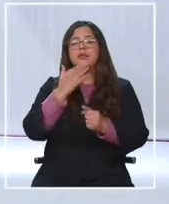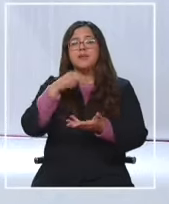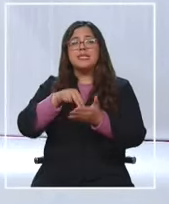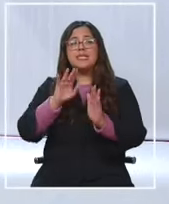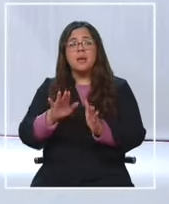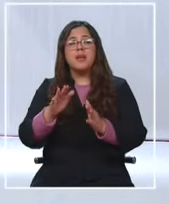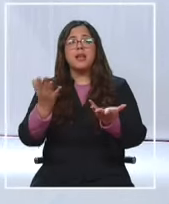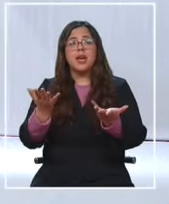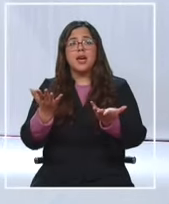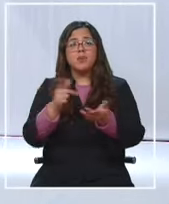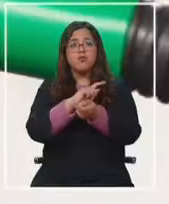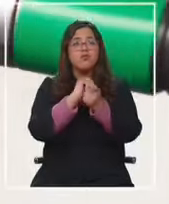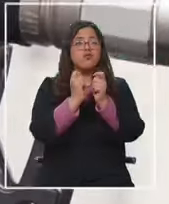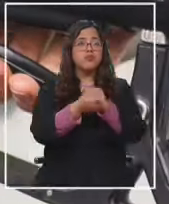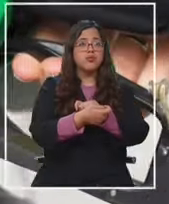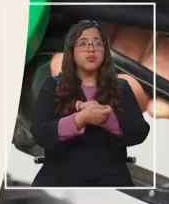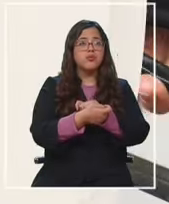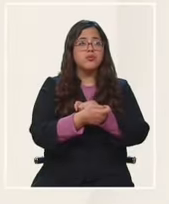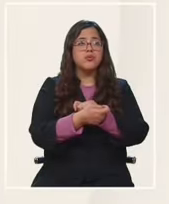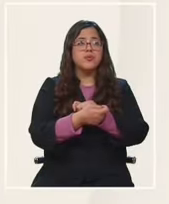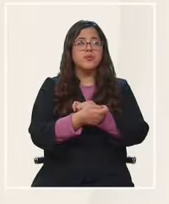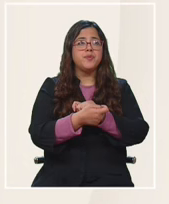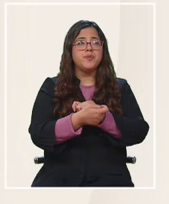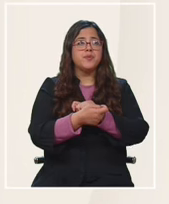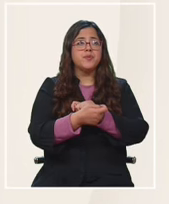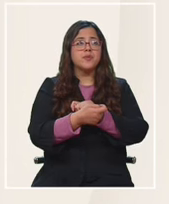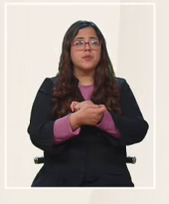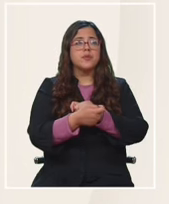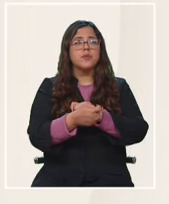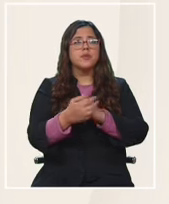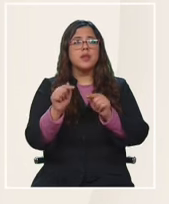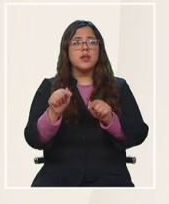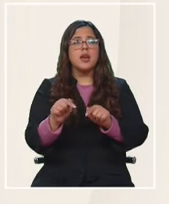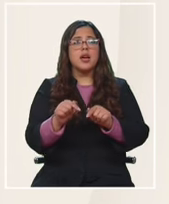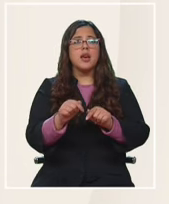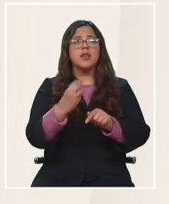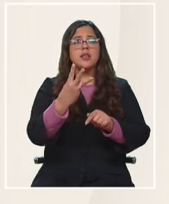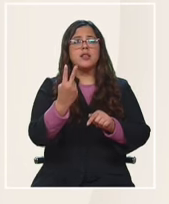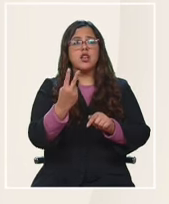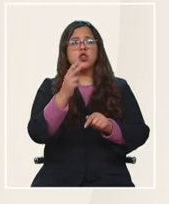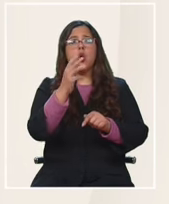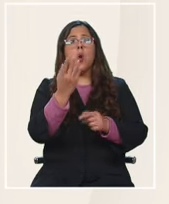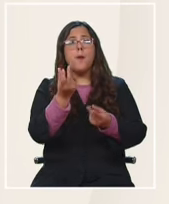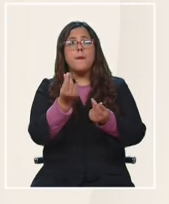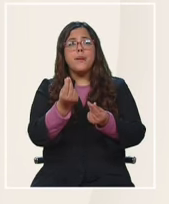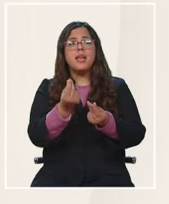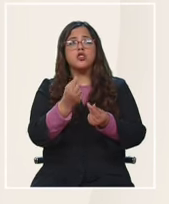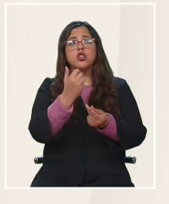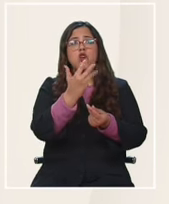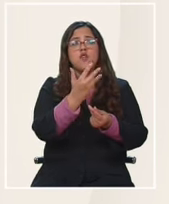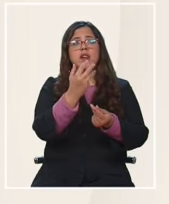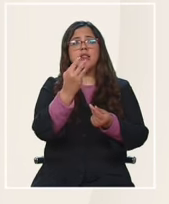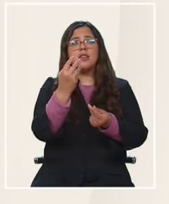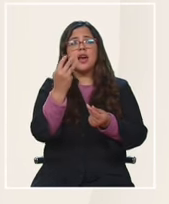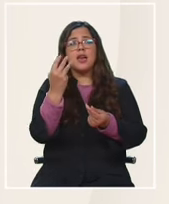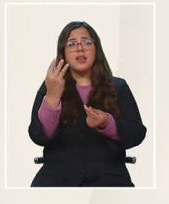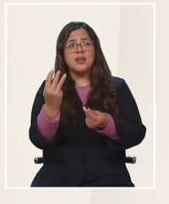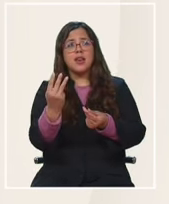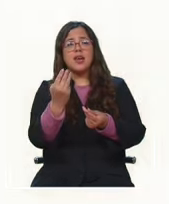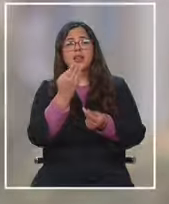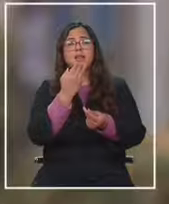espera un retroceso de 32 pesos en las bencinas de 93 y 97 octanos y una caída de 23